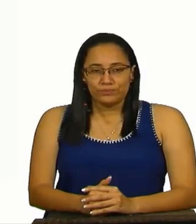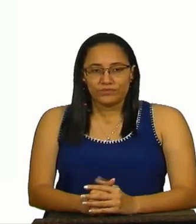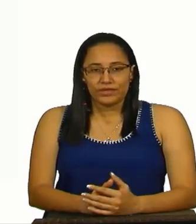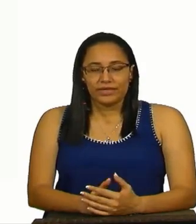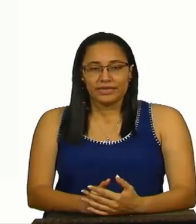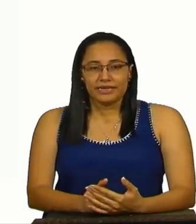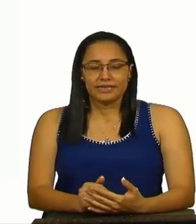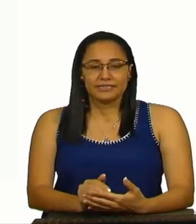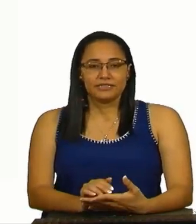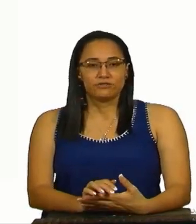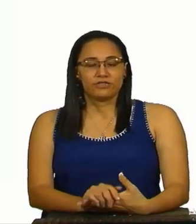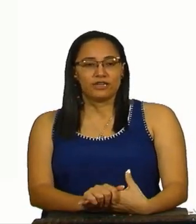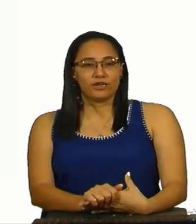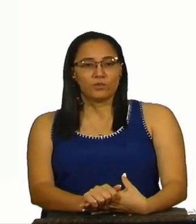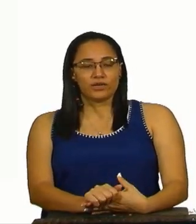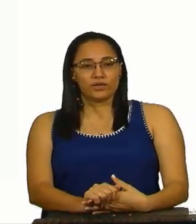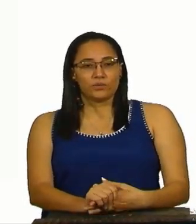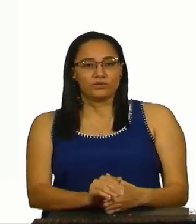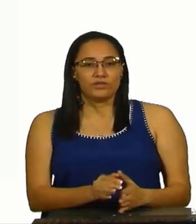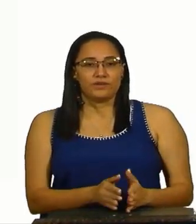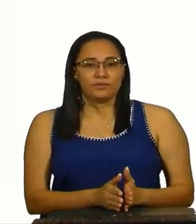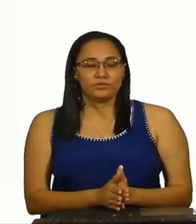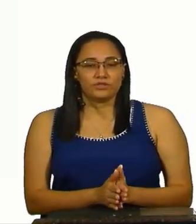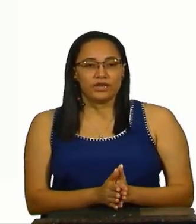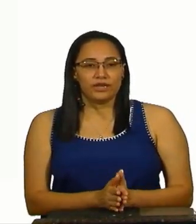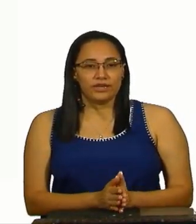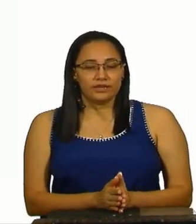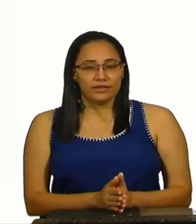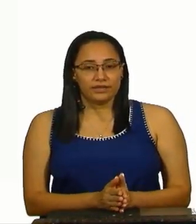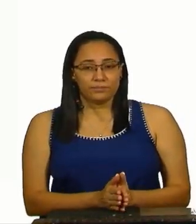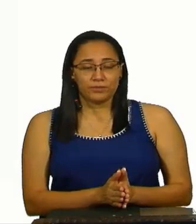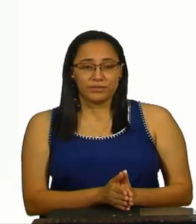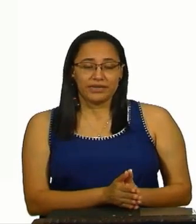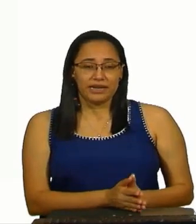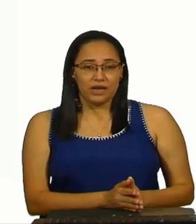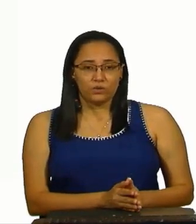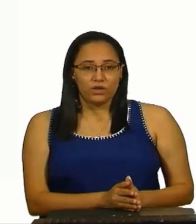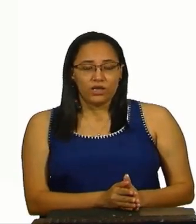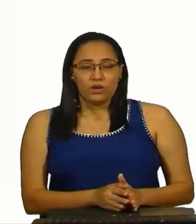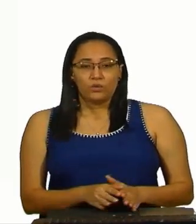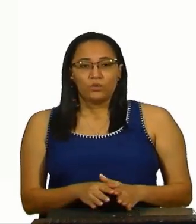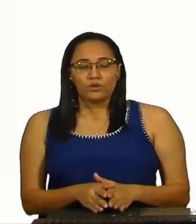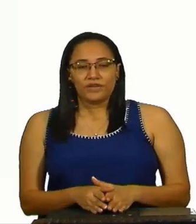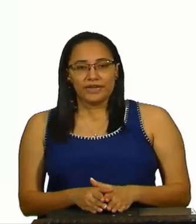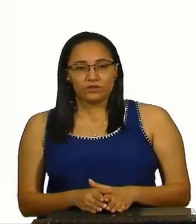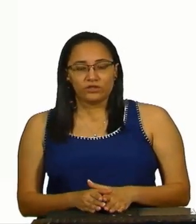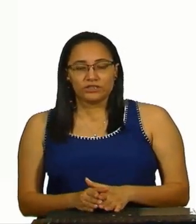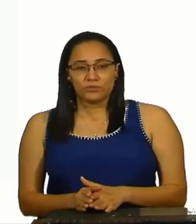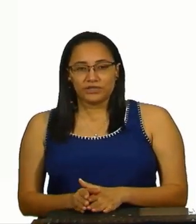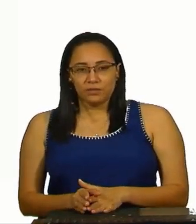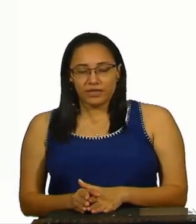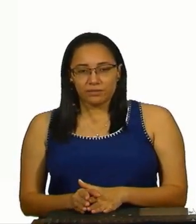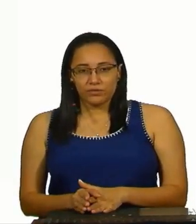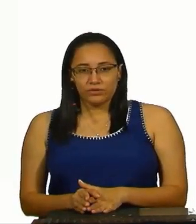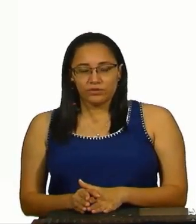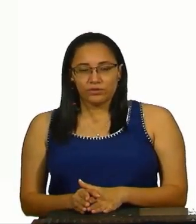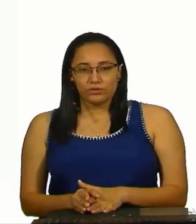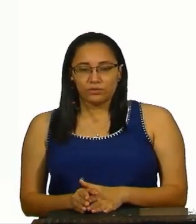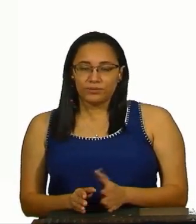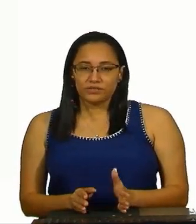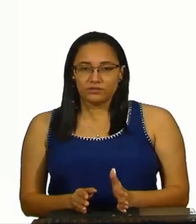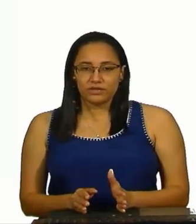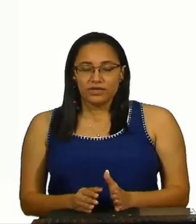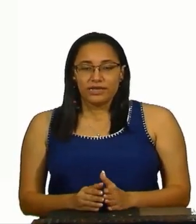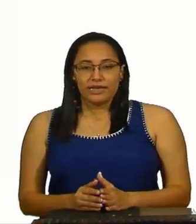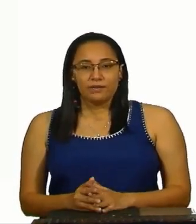to. ¿Qué quiere decir? Si ustedes recuerdan cuando llevábamos en primary allow un objeto después del verbo